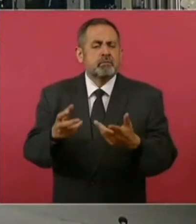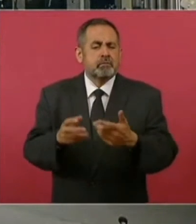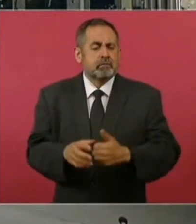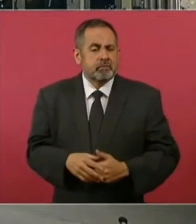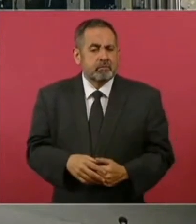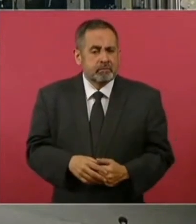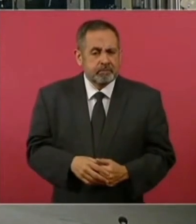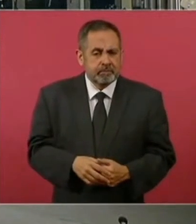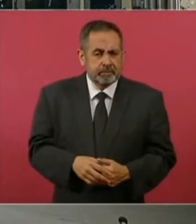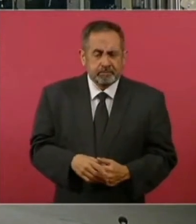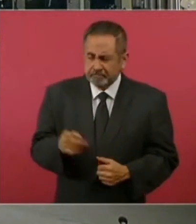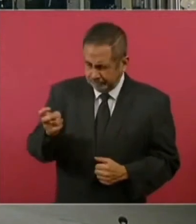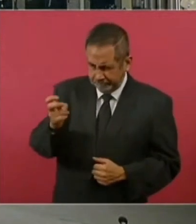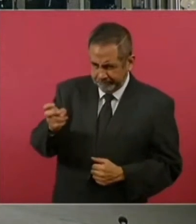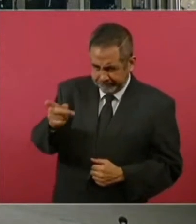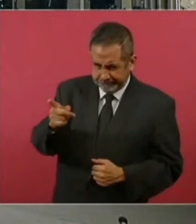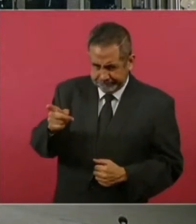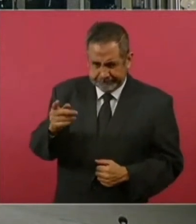del sí